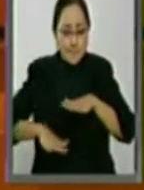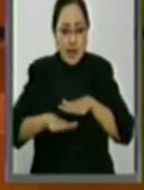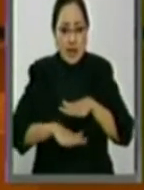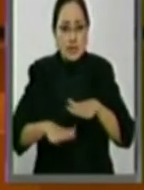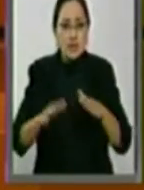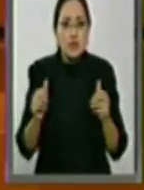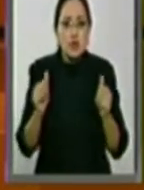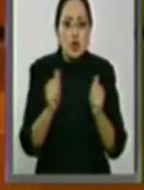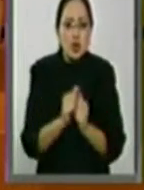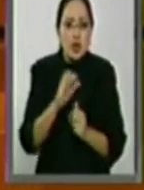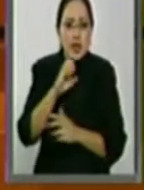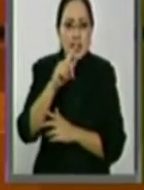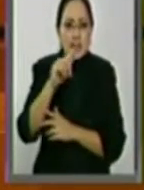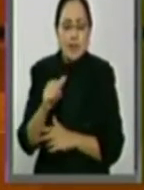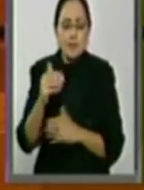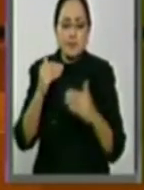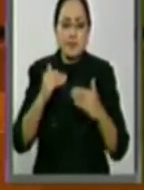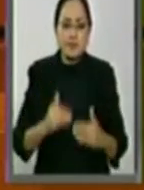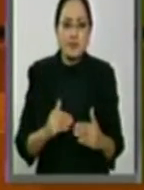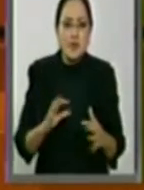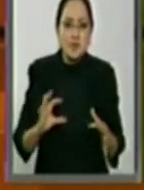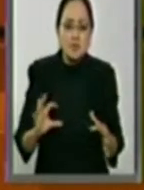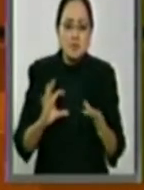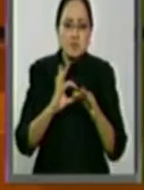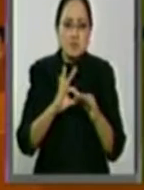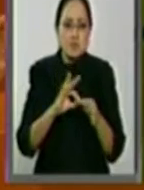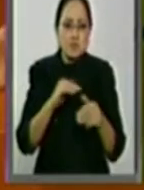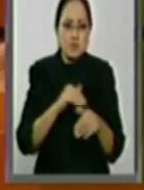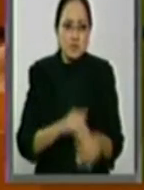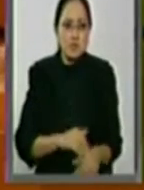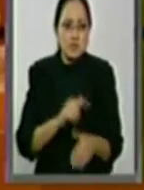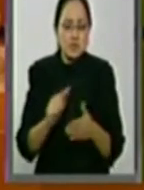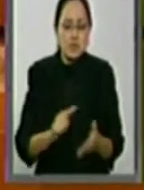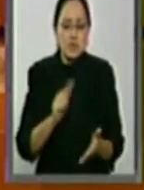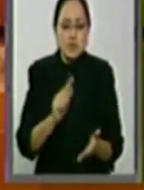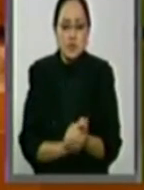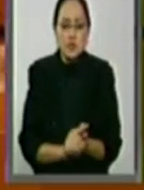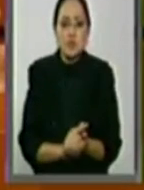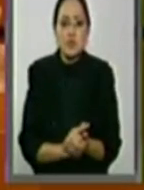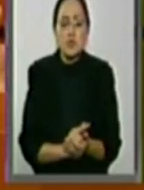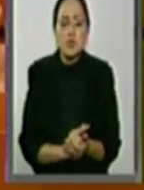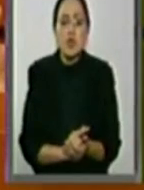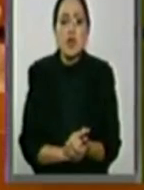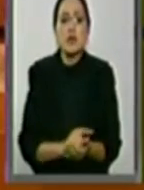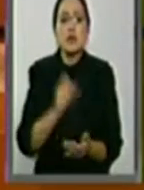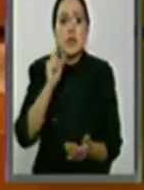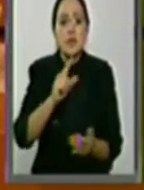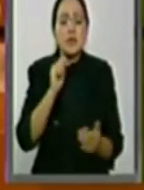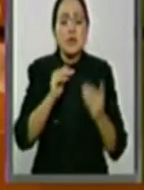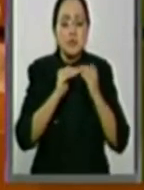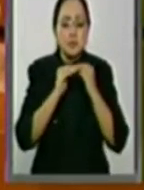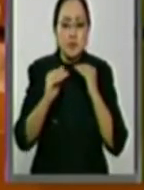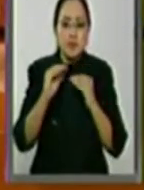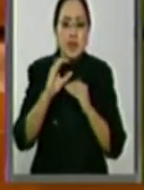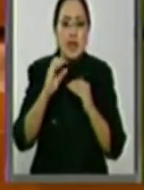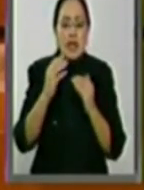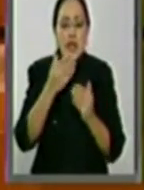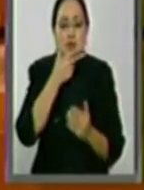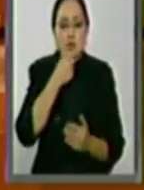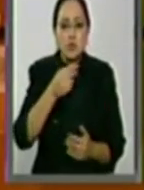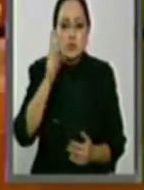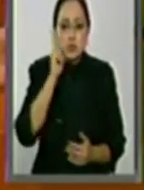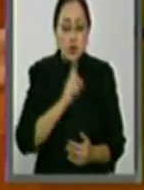ética, para actuar a la ley y que sirva, por supuesto, a la equidad, porque ambos